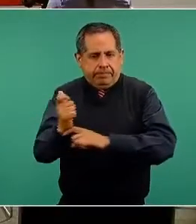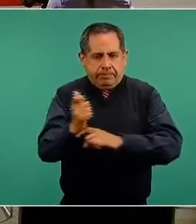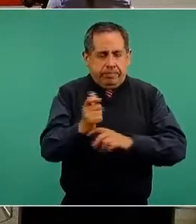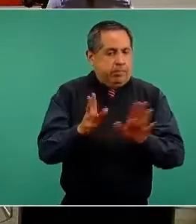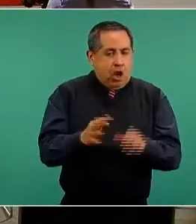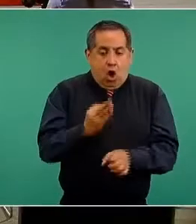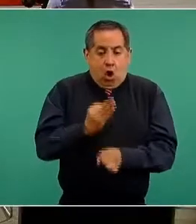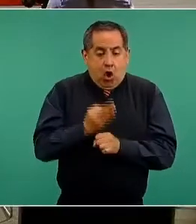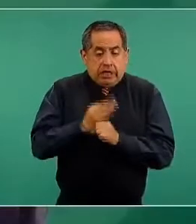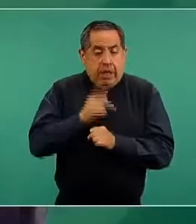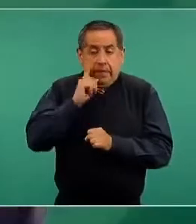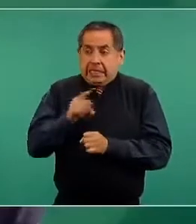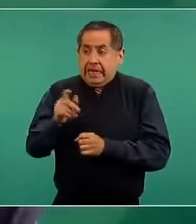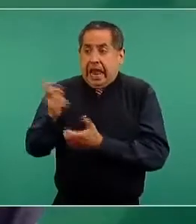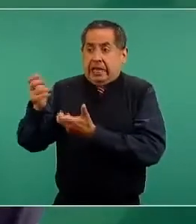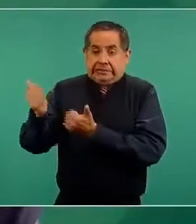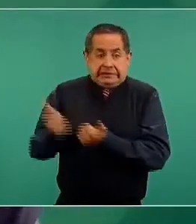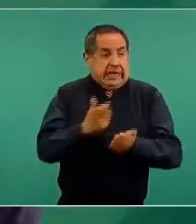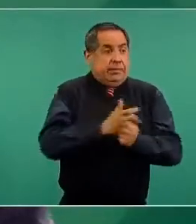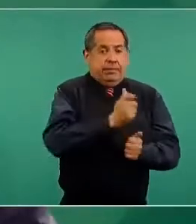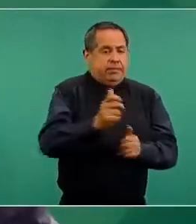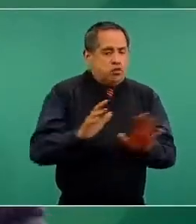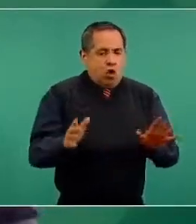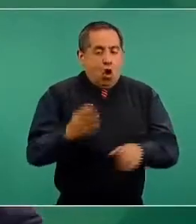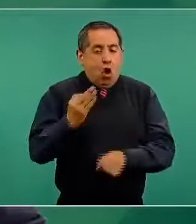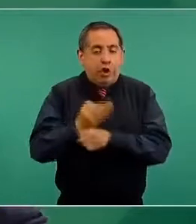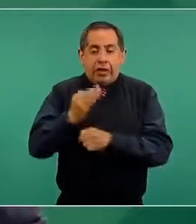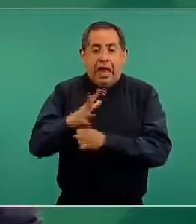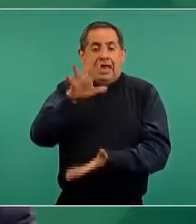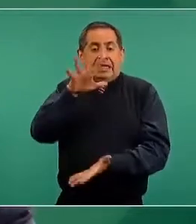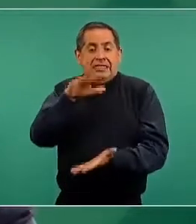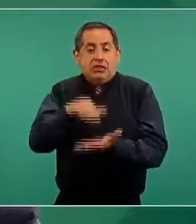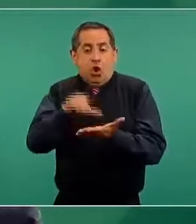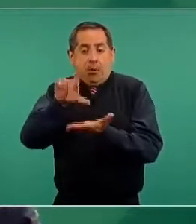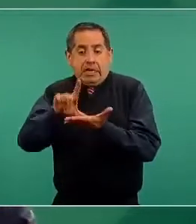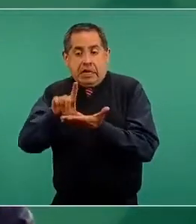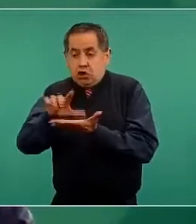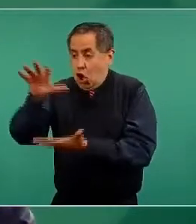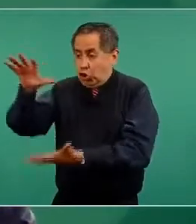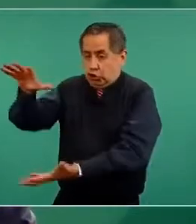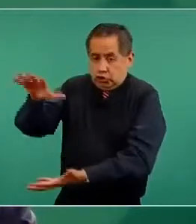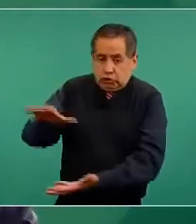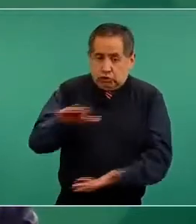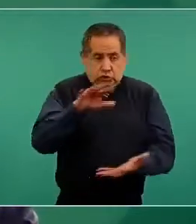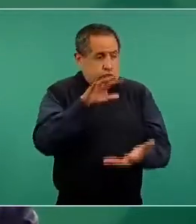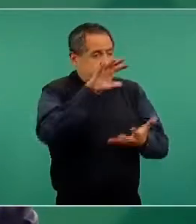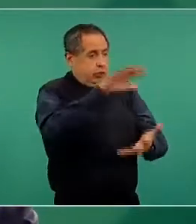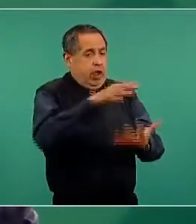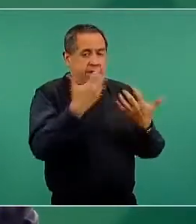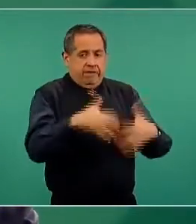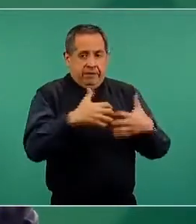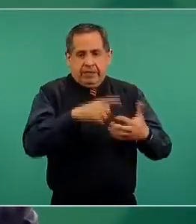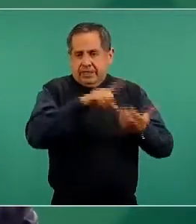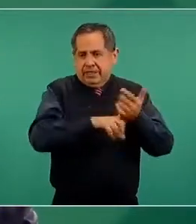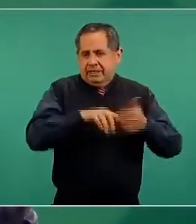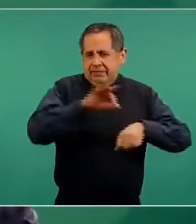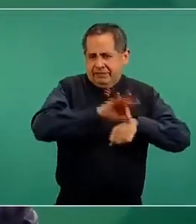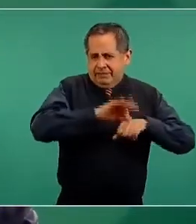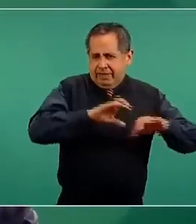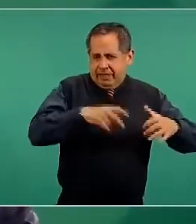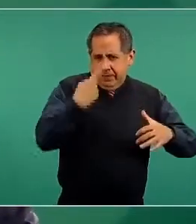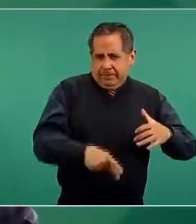en este momento. En este momento estos 5,000 litros se van directamente a la planta de Liomont, esta planta de una